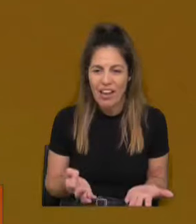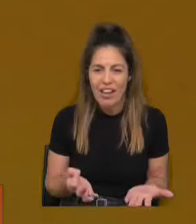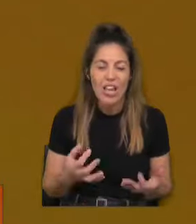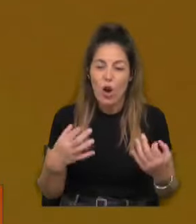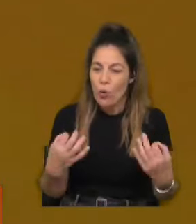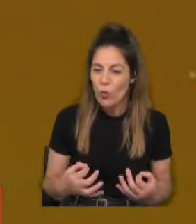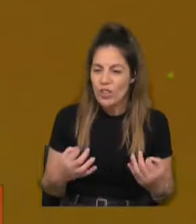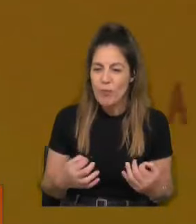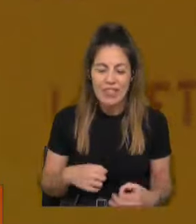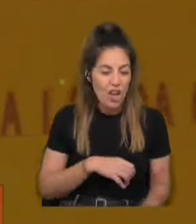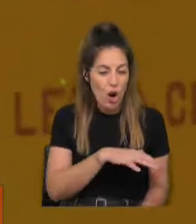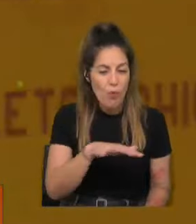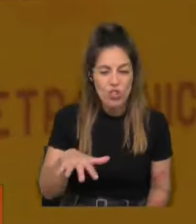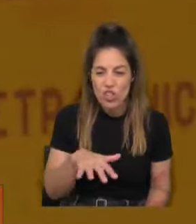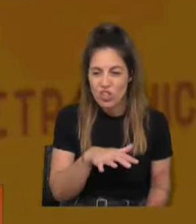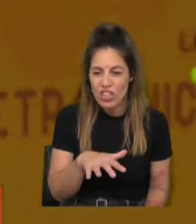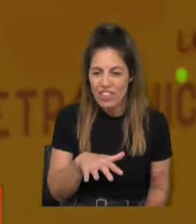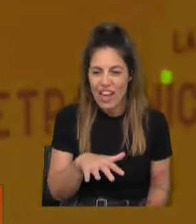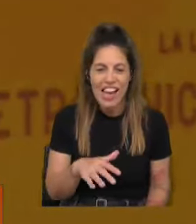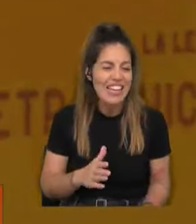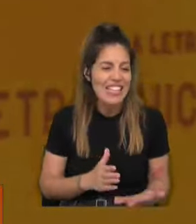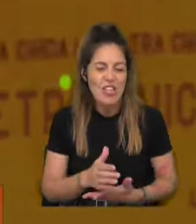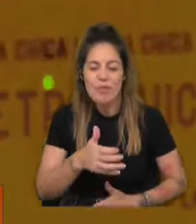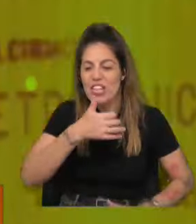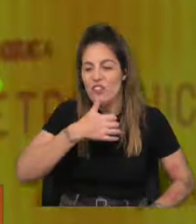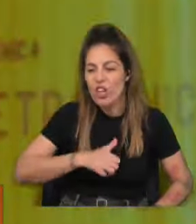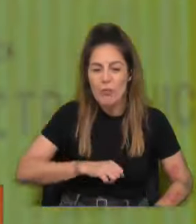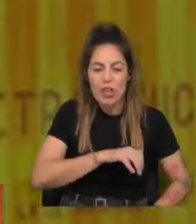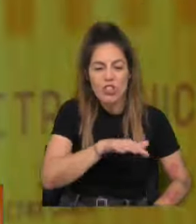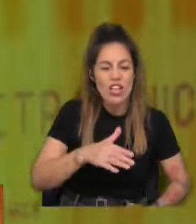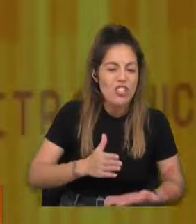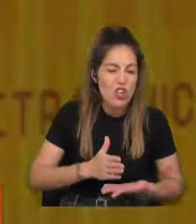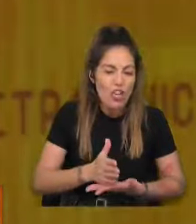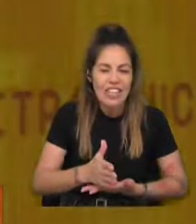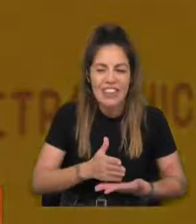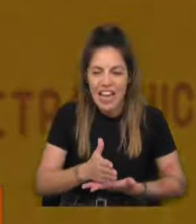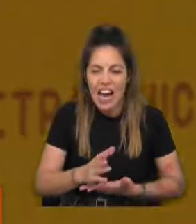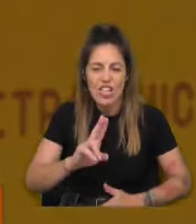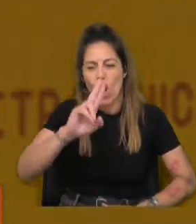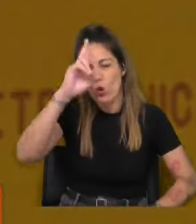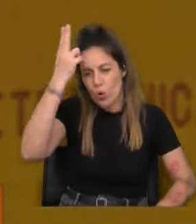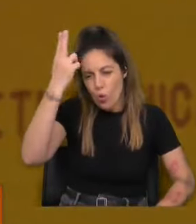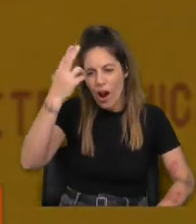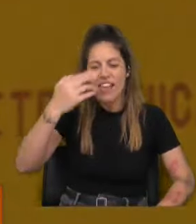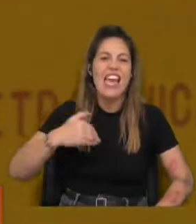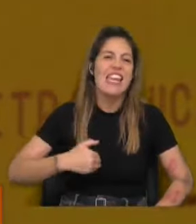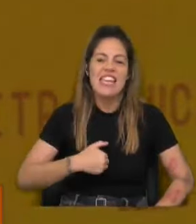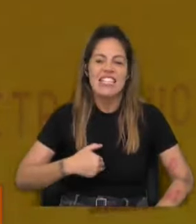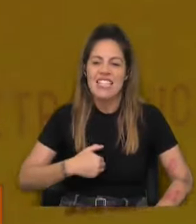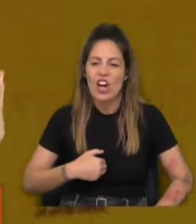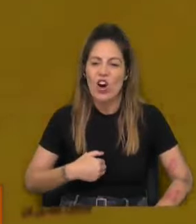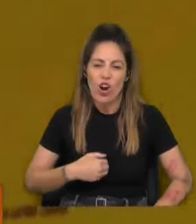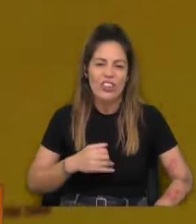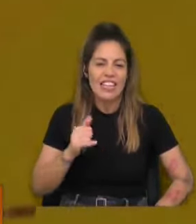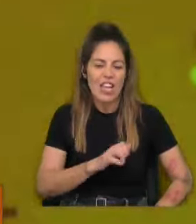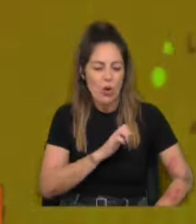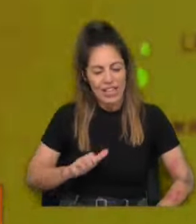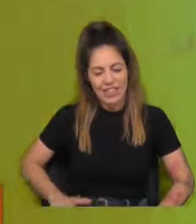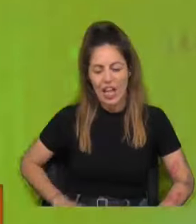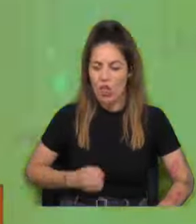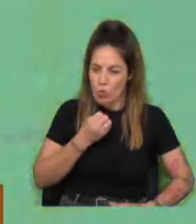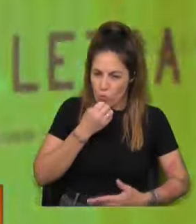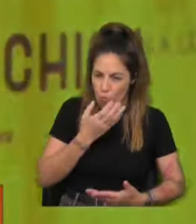justamente como sociedad que aparte se ha jactado históricamente ser una sociedad solidaria el gu en ese papel como de de poseer un estado de bienestar